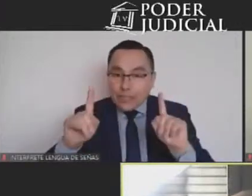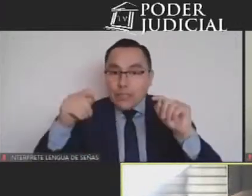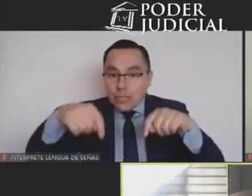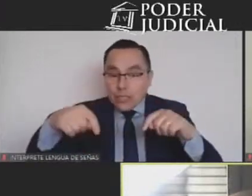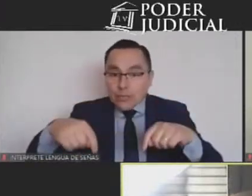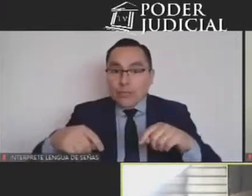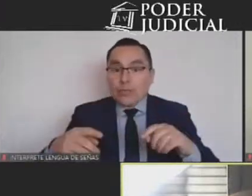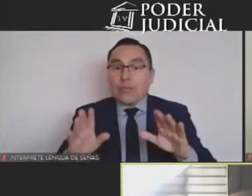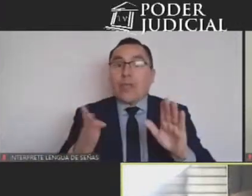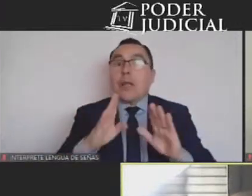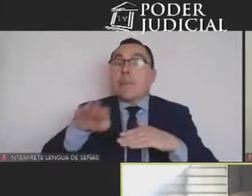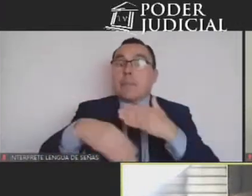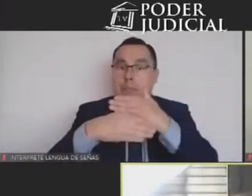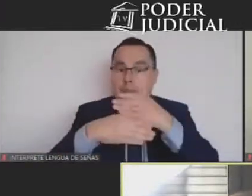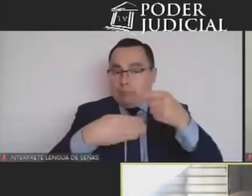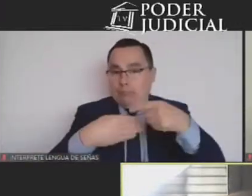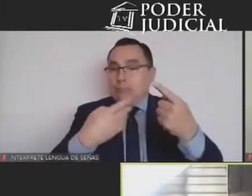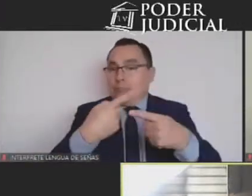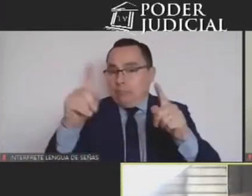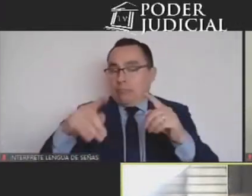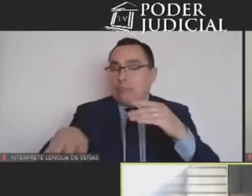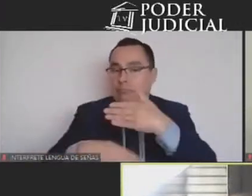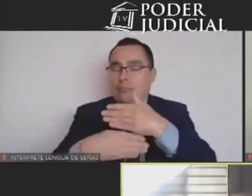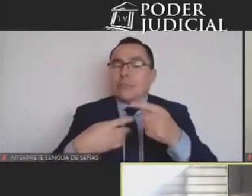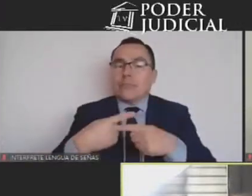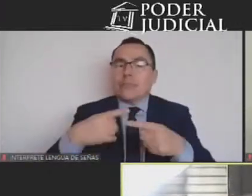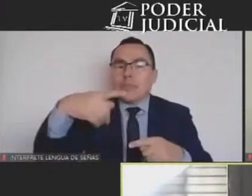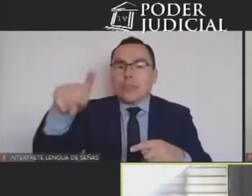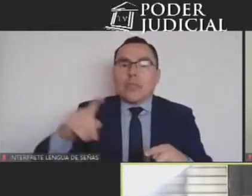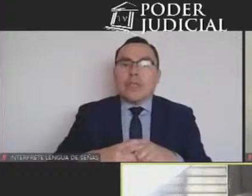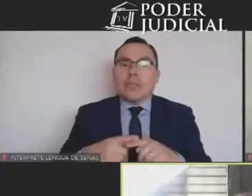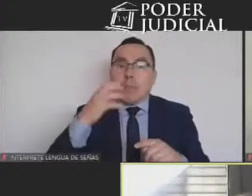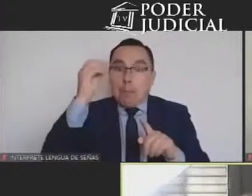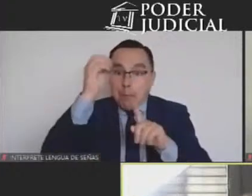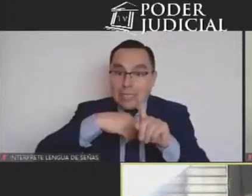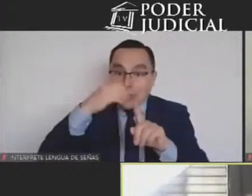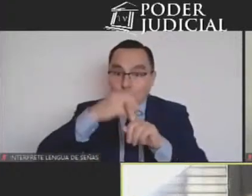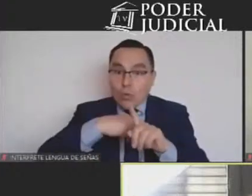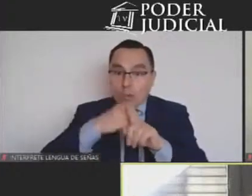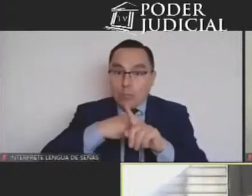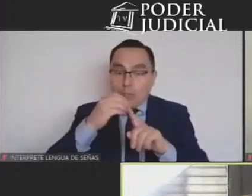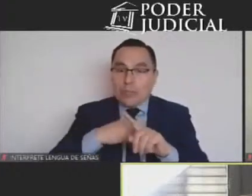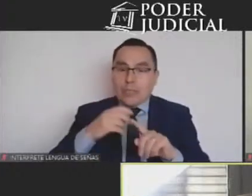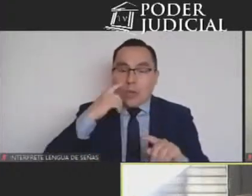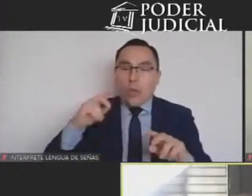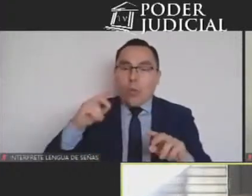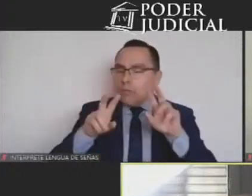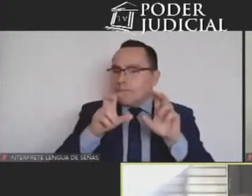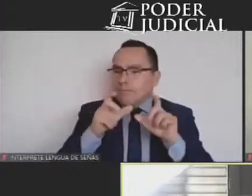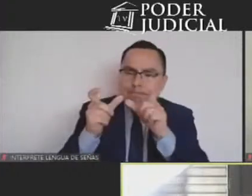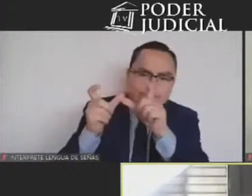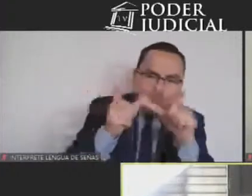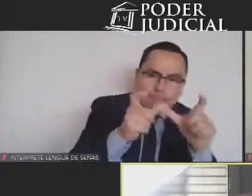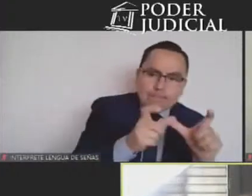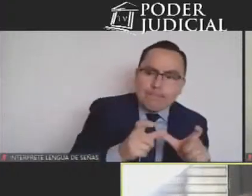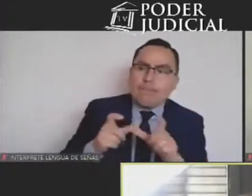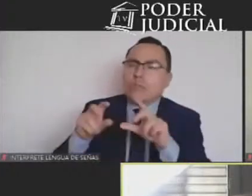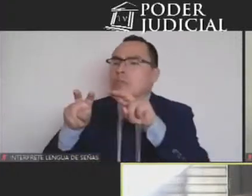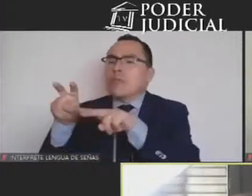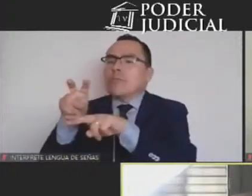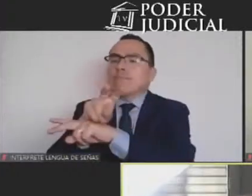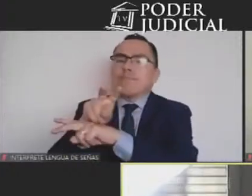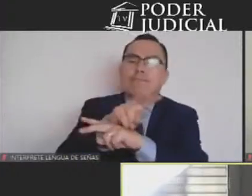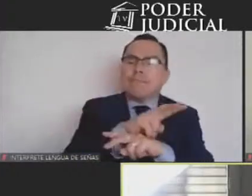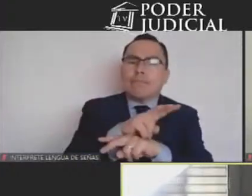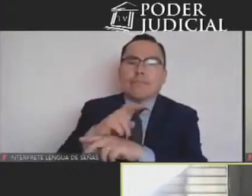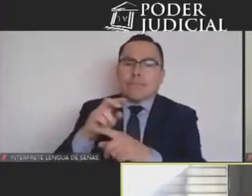hago saber, los distintos canales institucionales no presenciales, las redes sociales, el portal de